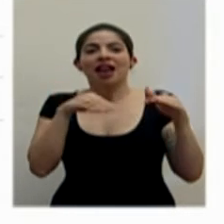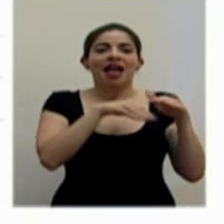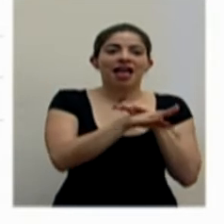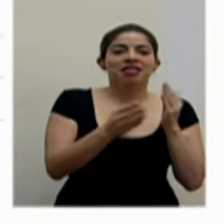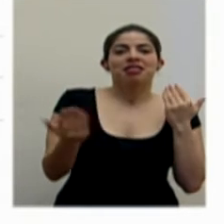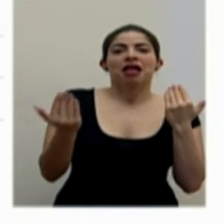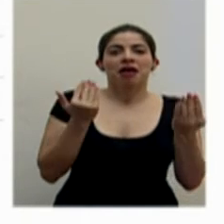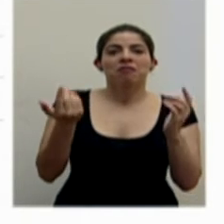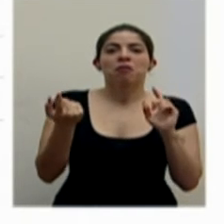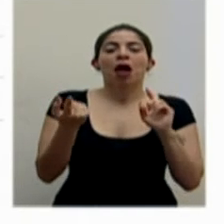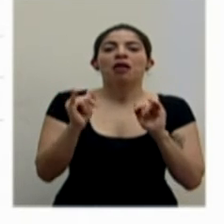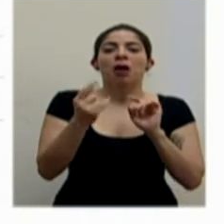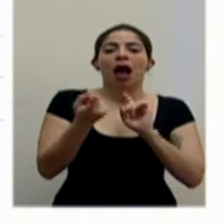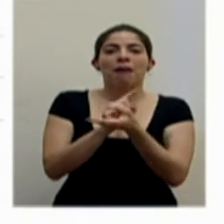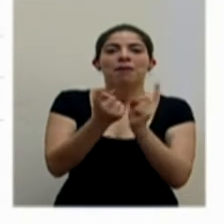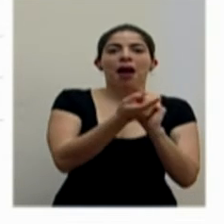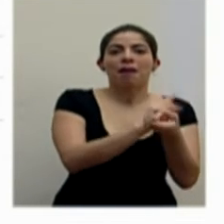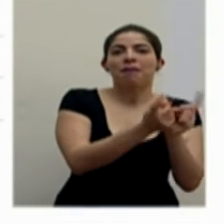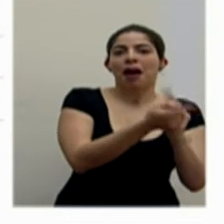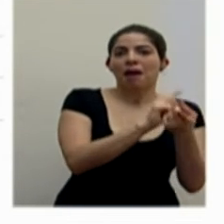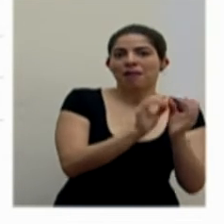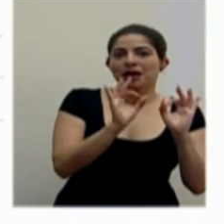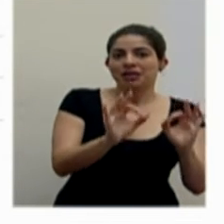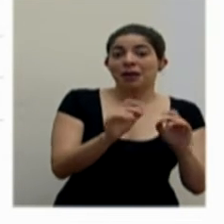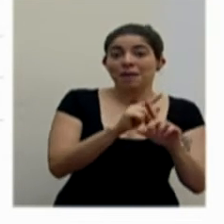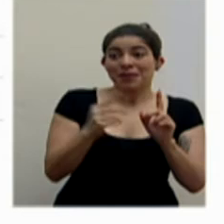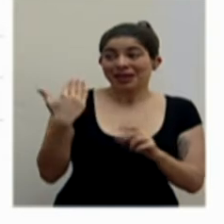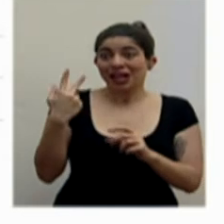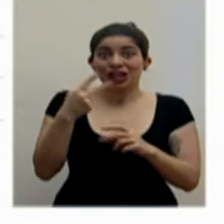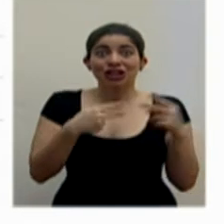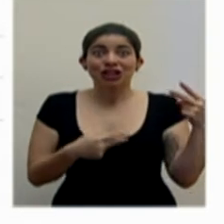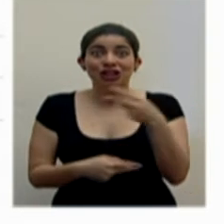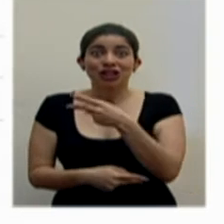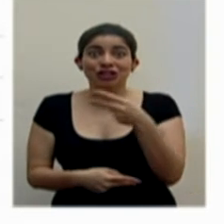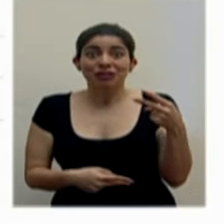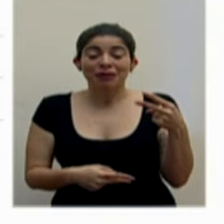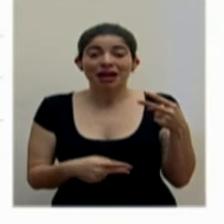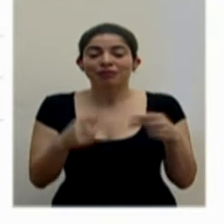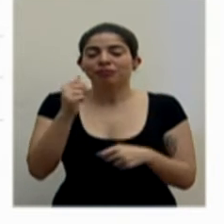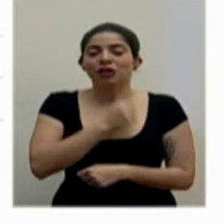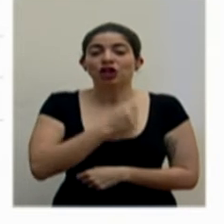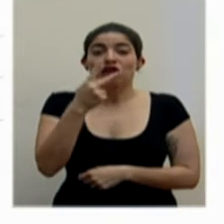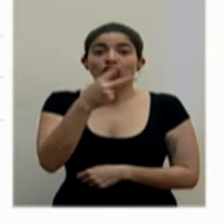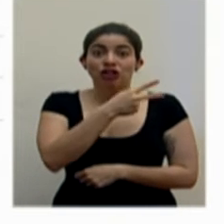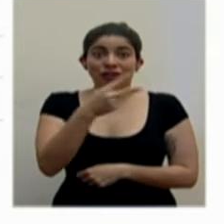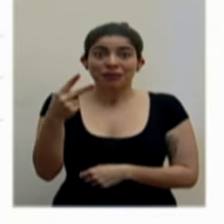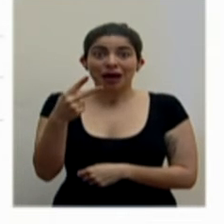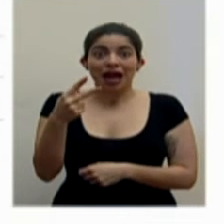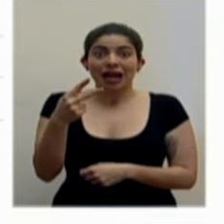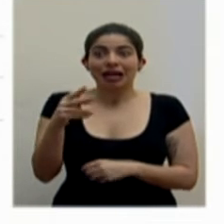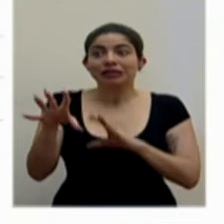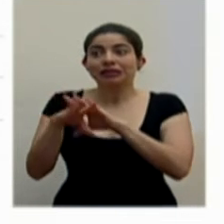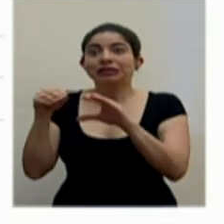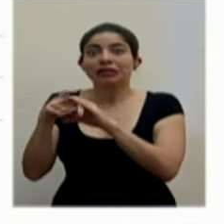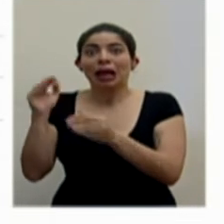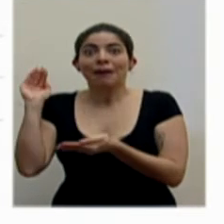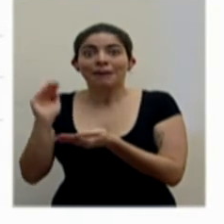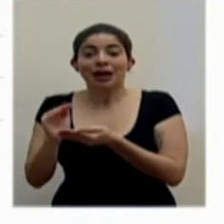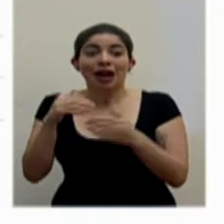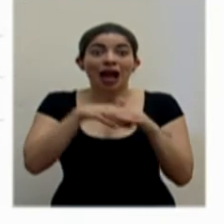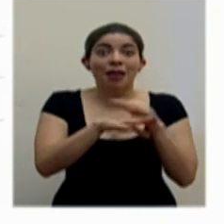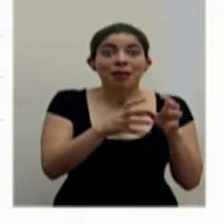estas últimas 2 semanas, donde vemos esa brecha, es donde comienzan los problemas. Vamos a la siguiente filmina.